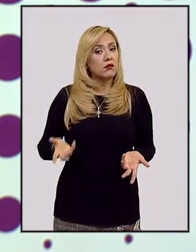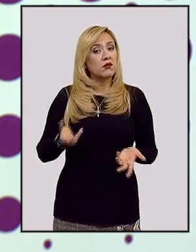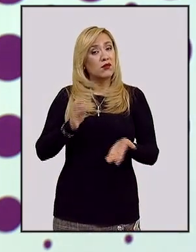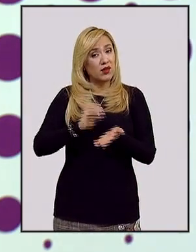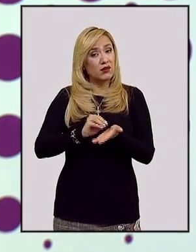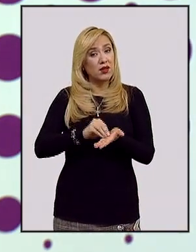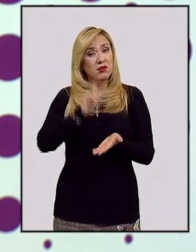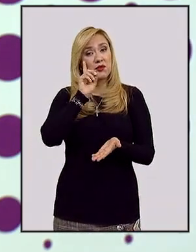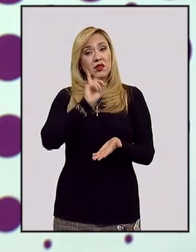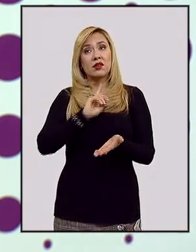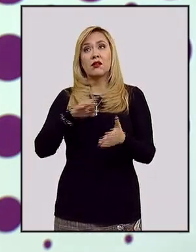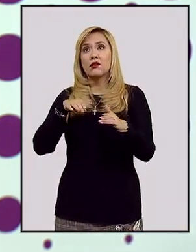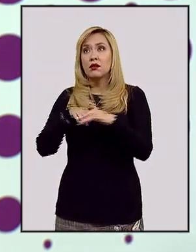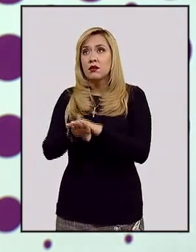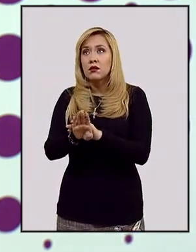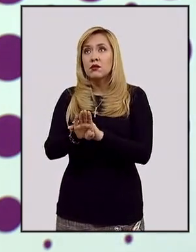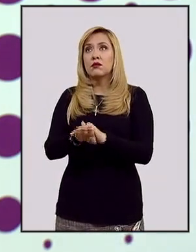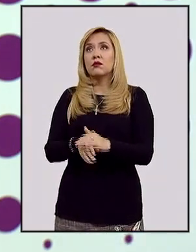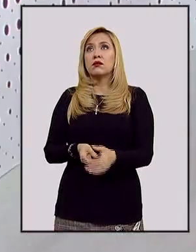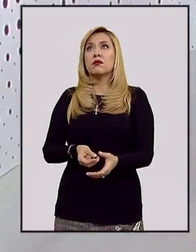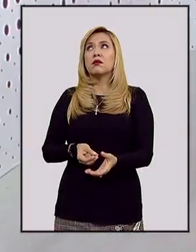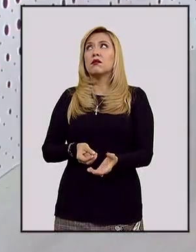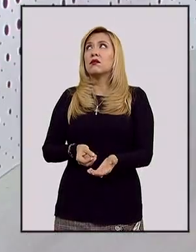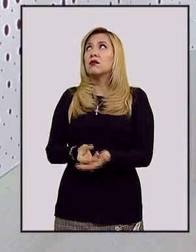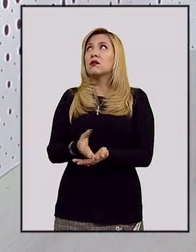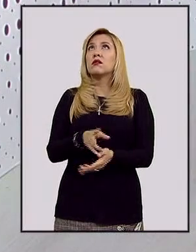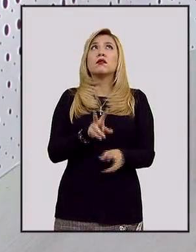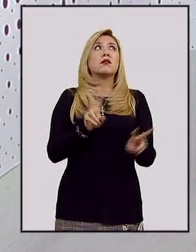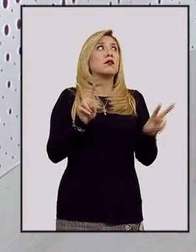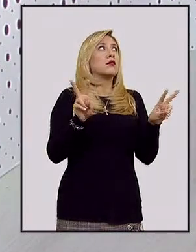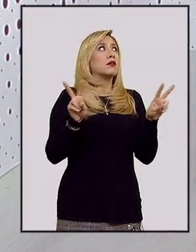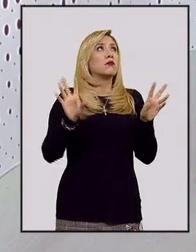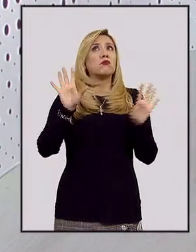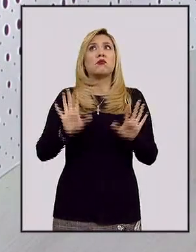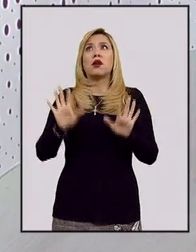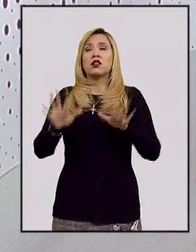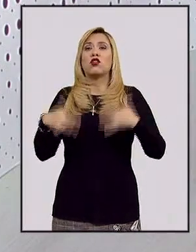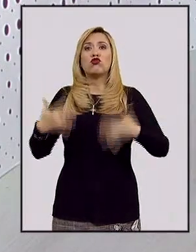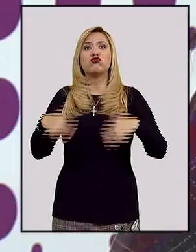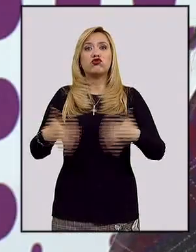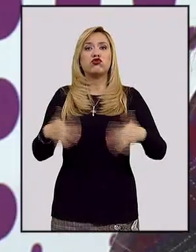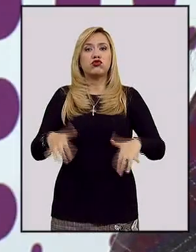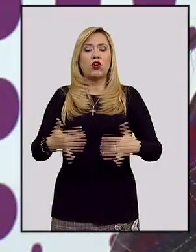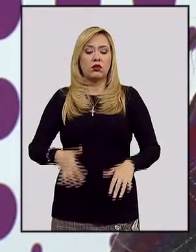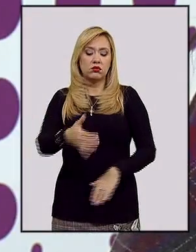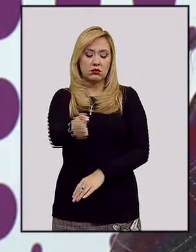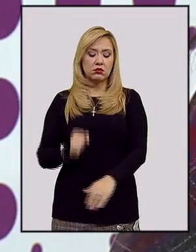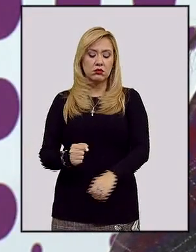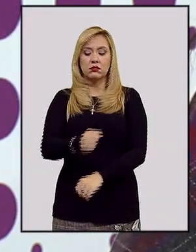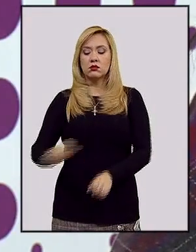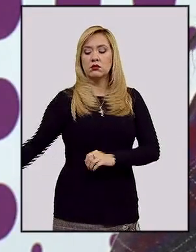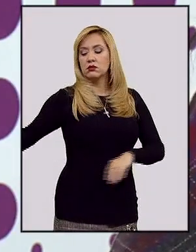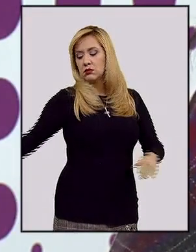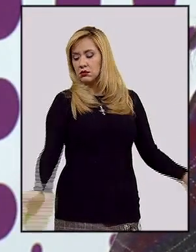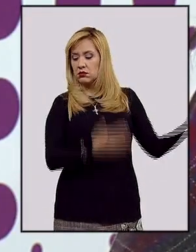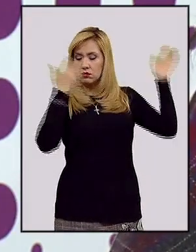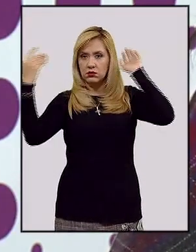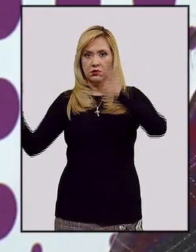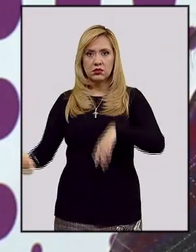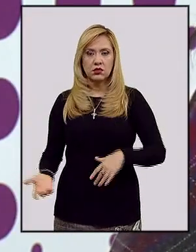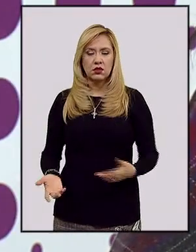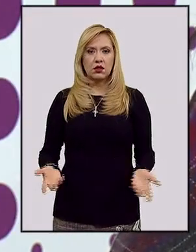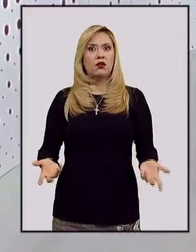entran a las salas de parto pues casi que en maquila, y ¿qué está pasando ahí?